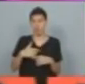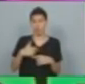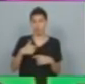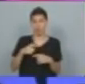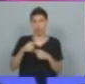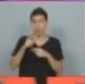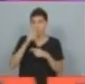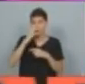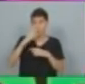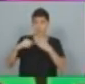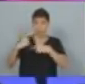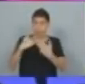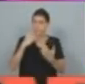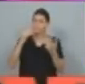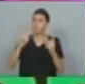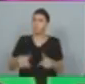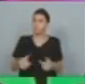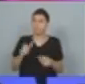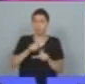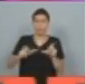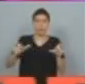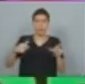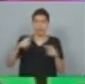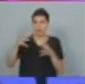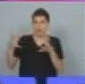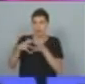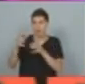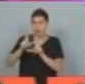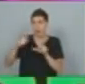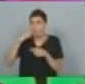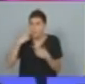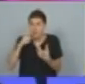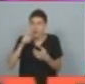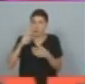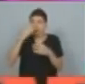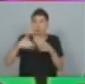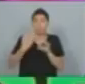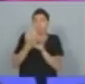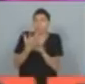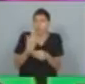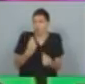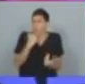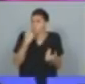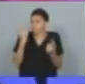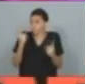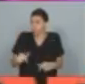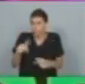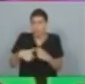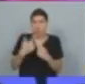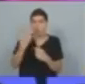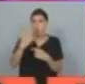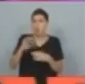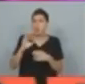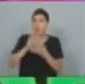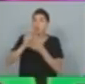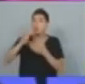ciclo para conseguir algo parecido a un artista entre semejante rumple de animalitos de Dios. Porque por ahora, lo único que han logrado aportarle al ambiente del